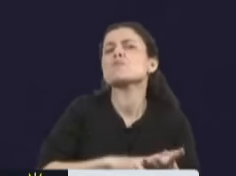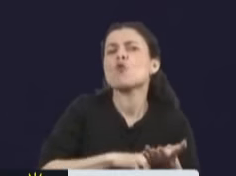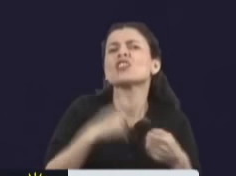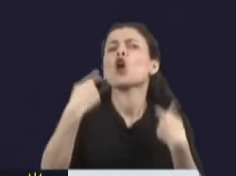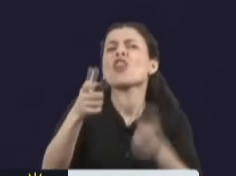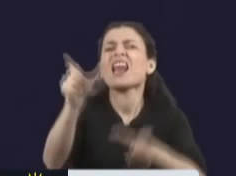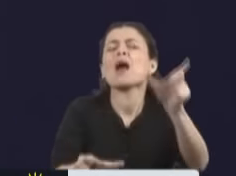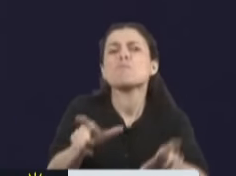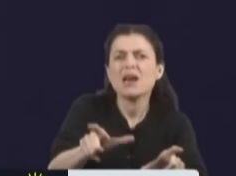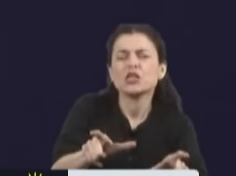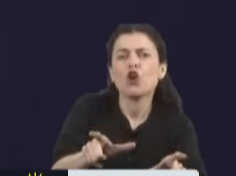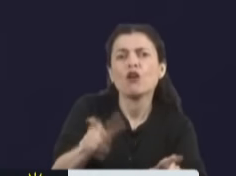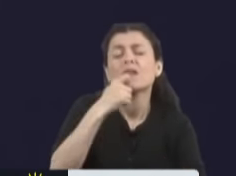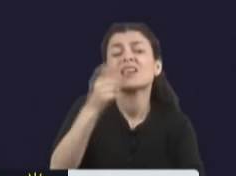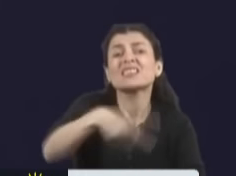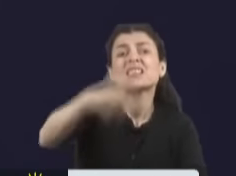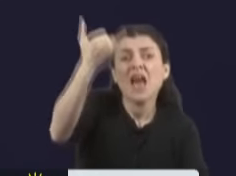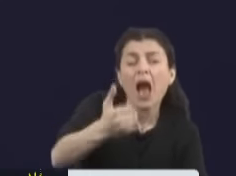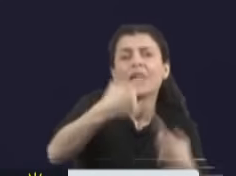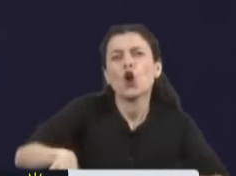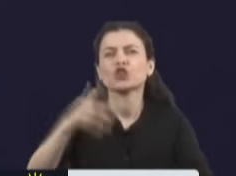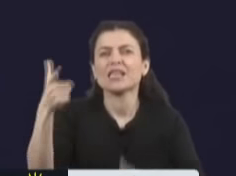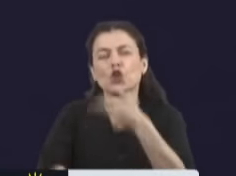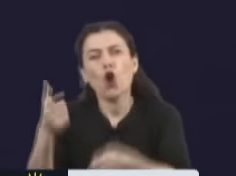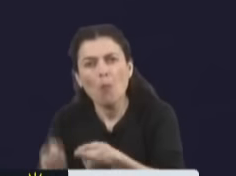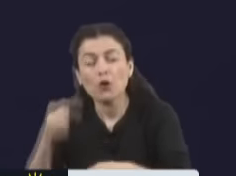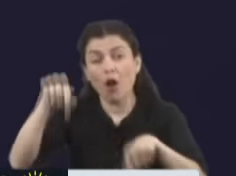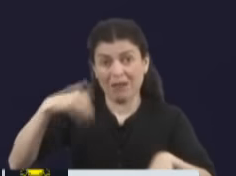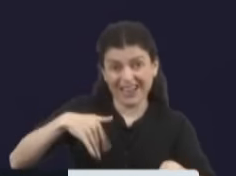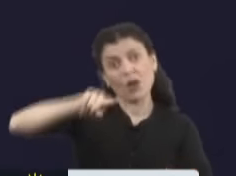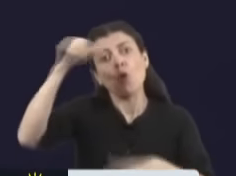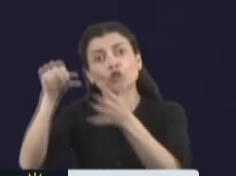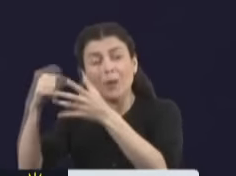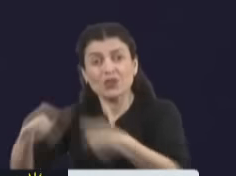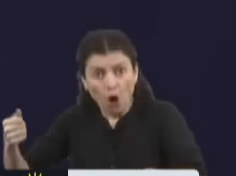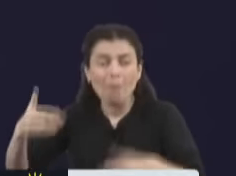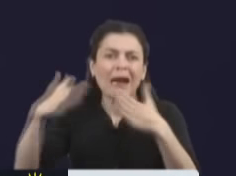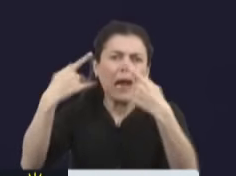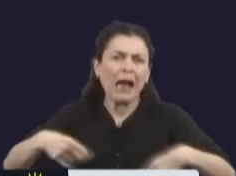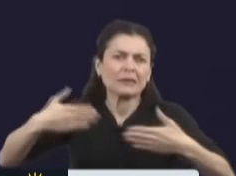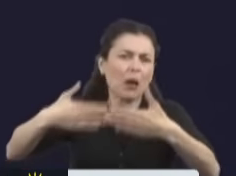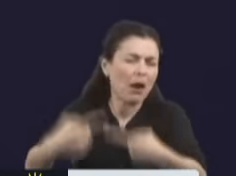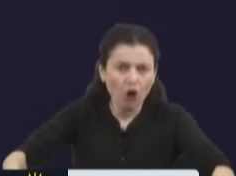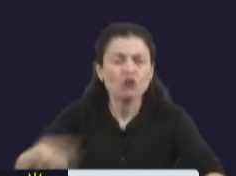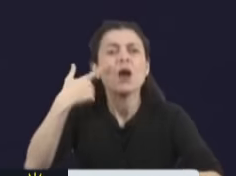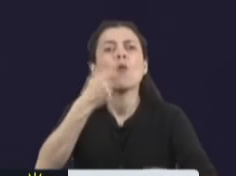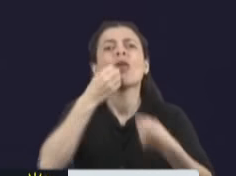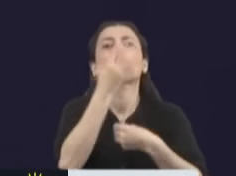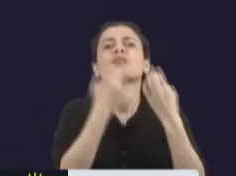argentinos regularizar bienes y activos adquiridos en el país y en el exterior Esta es la primera